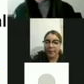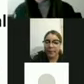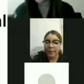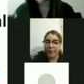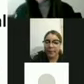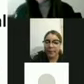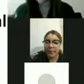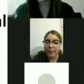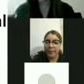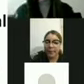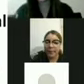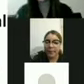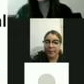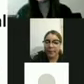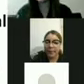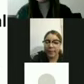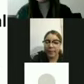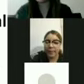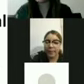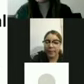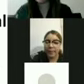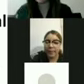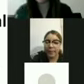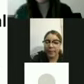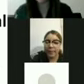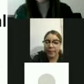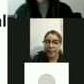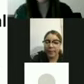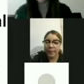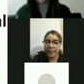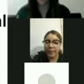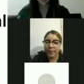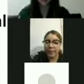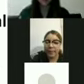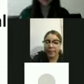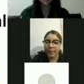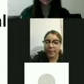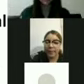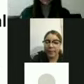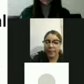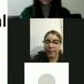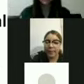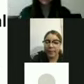apoyo en casa para fortalecer lo aprendido en las aulas.